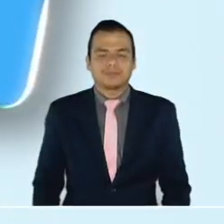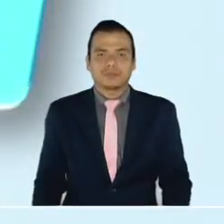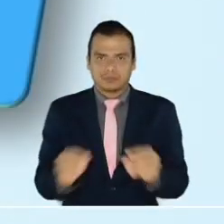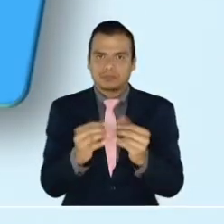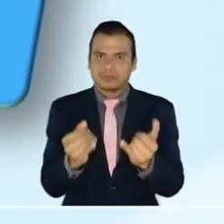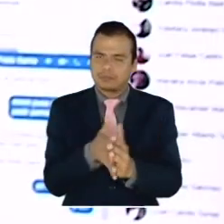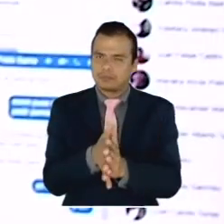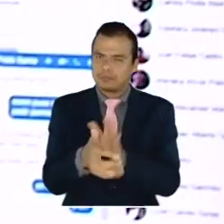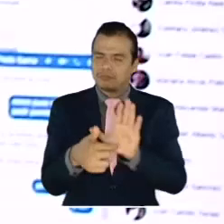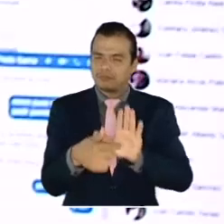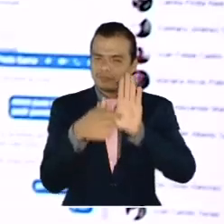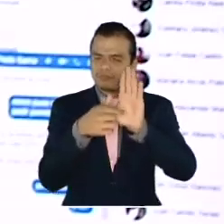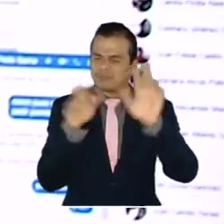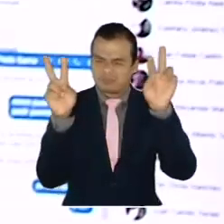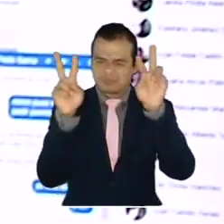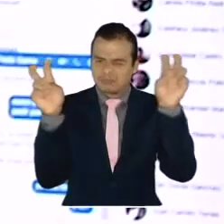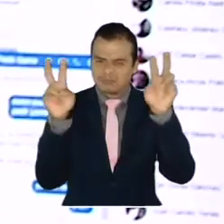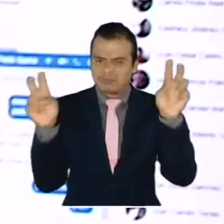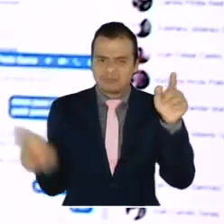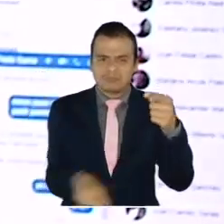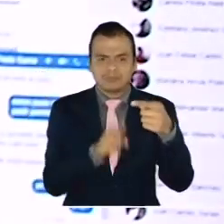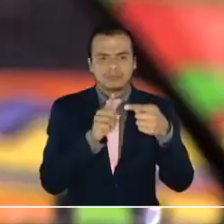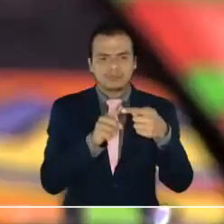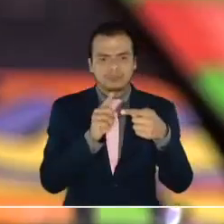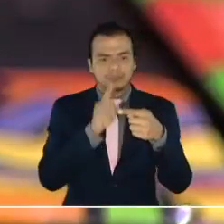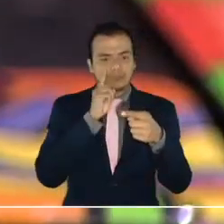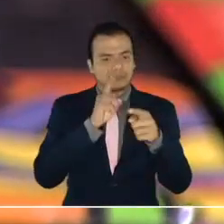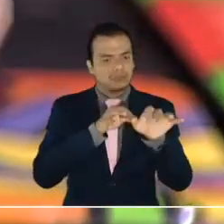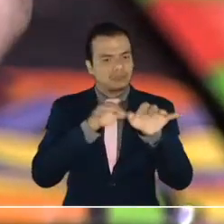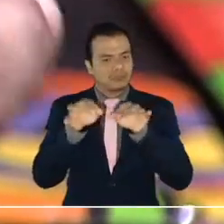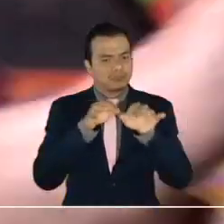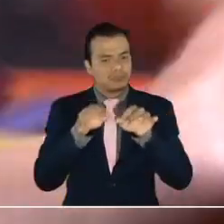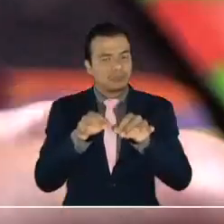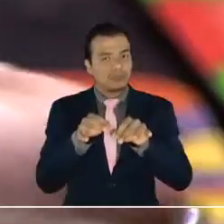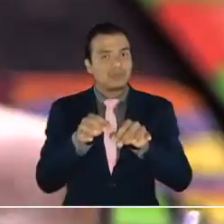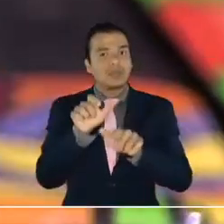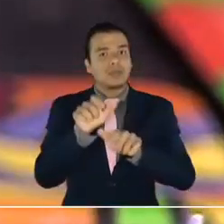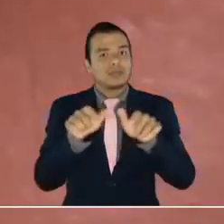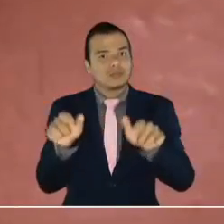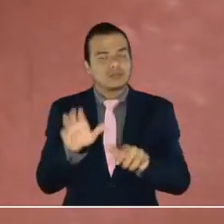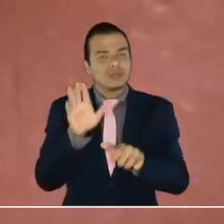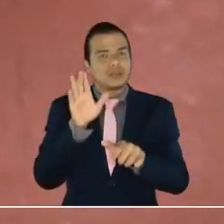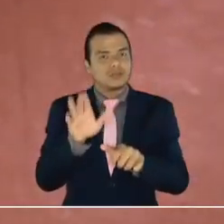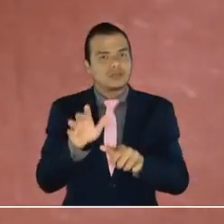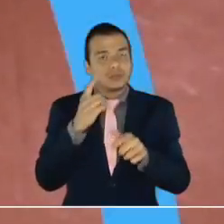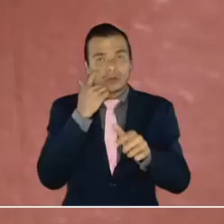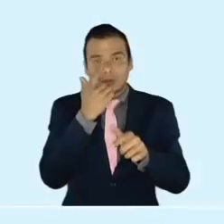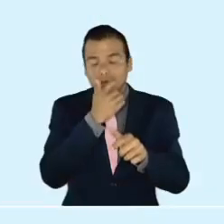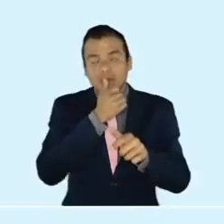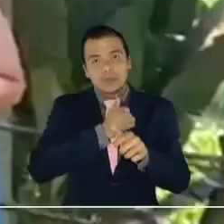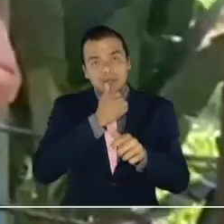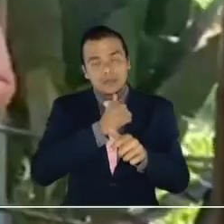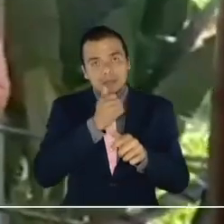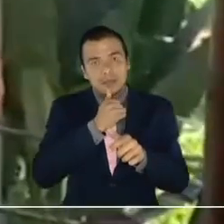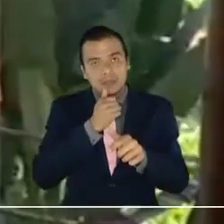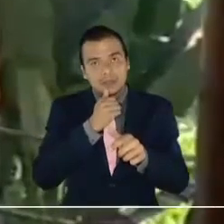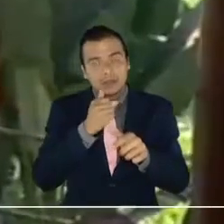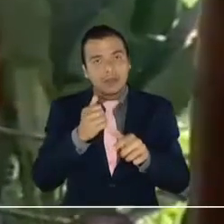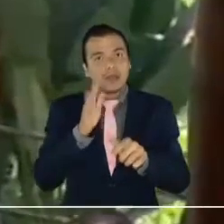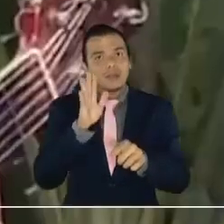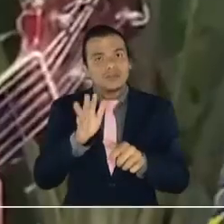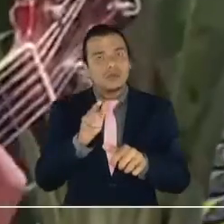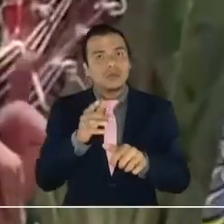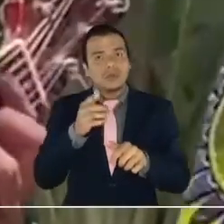En breve, 20 minutos es el tiempo máximo que soporta el ojo humano antes de descansar. Y la conexión entre